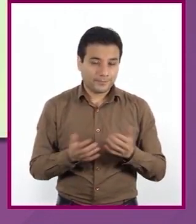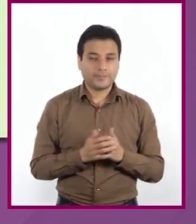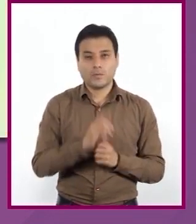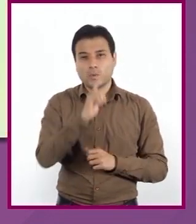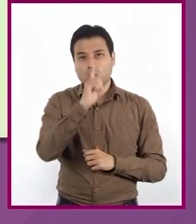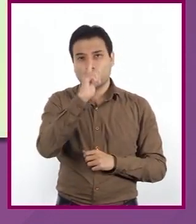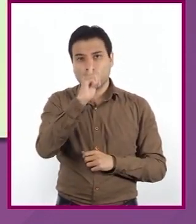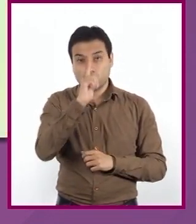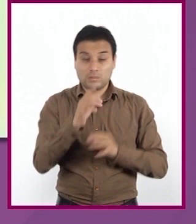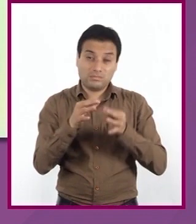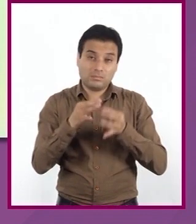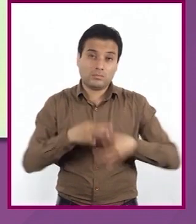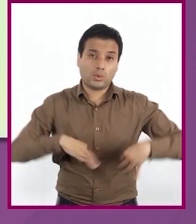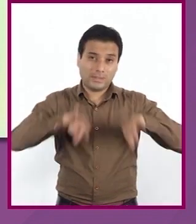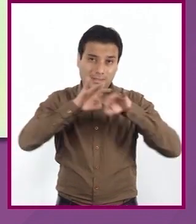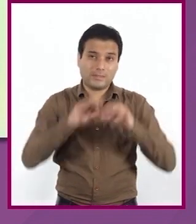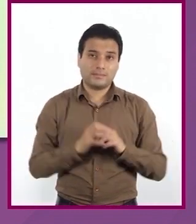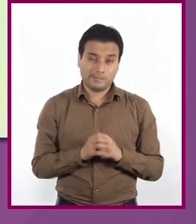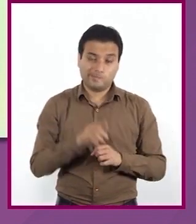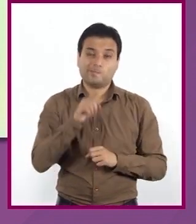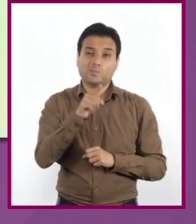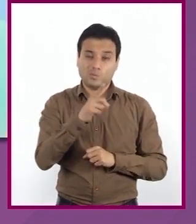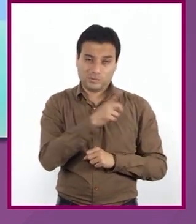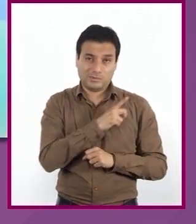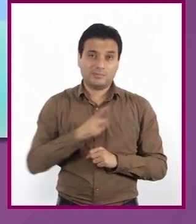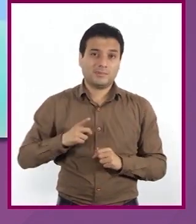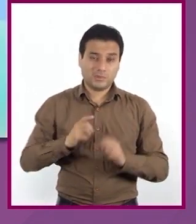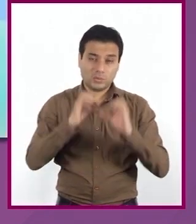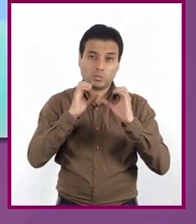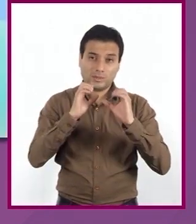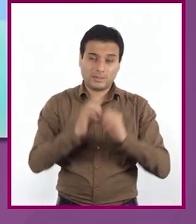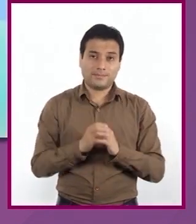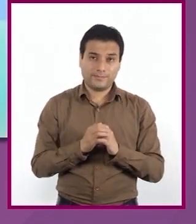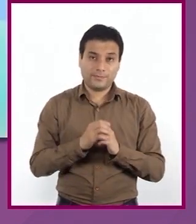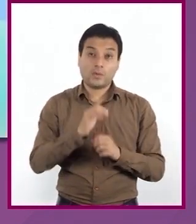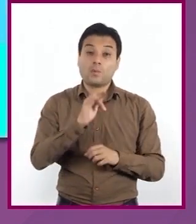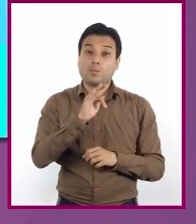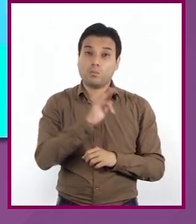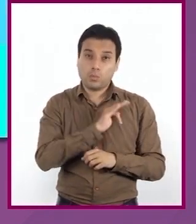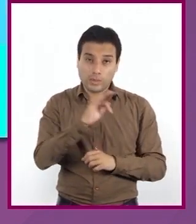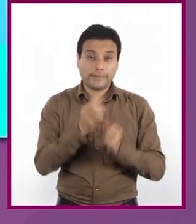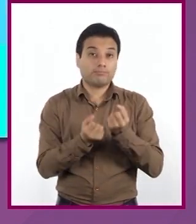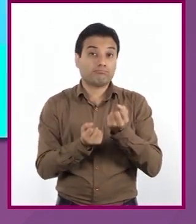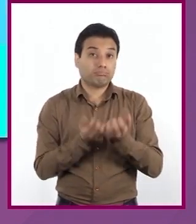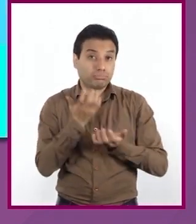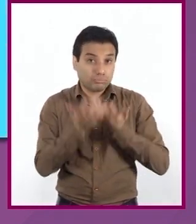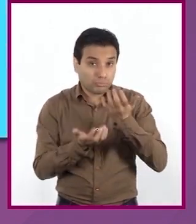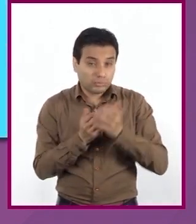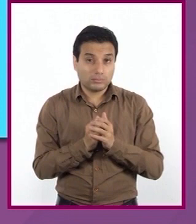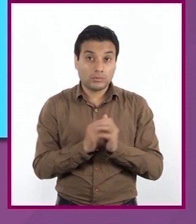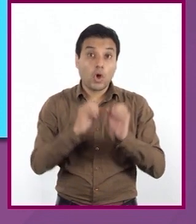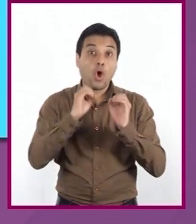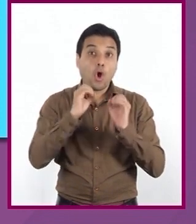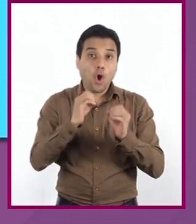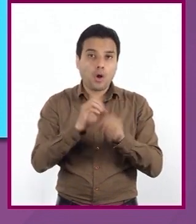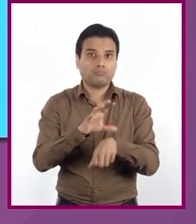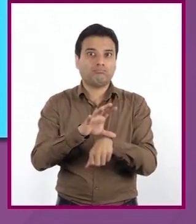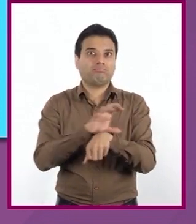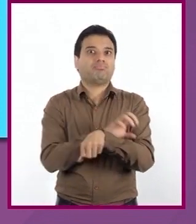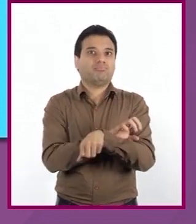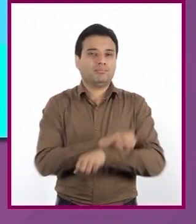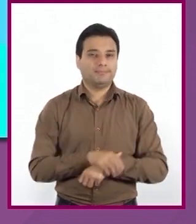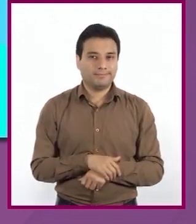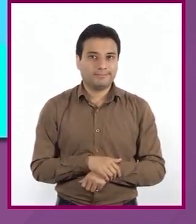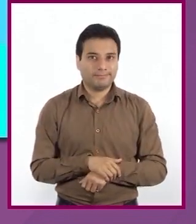es necesaria, debemos tener cuidado al usarla, ya que puede provocar incendios o descargas eléctricas, es